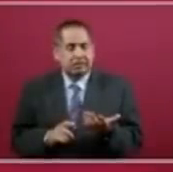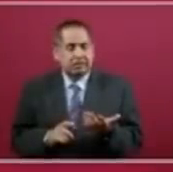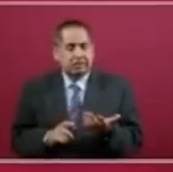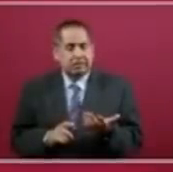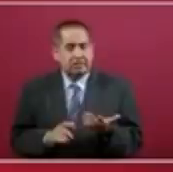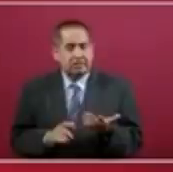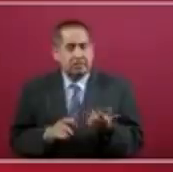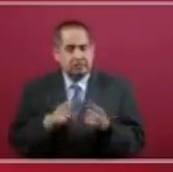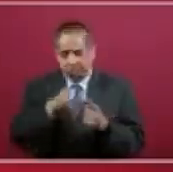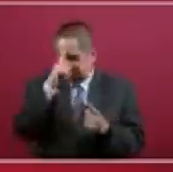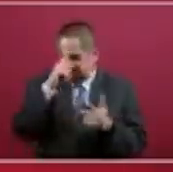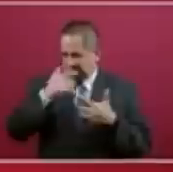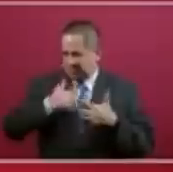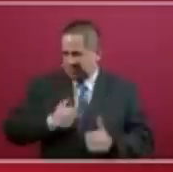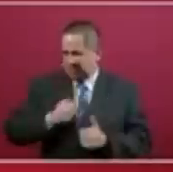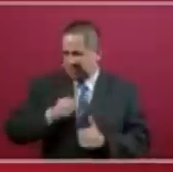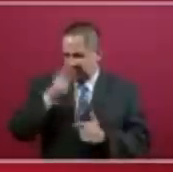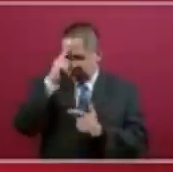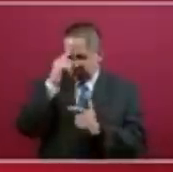madura